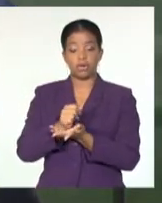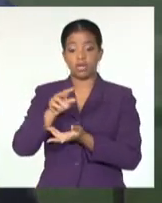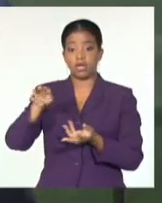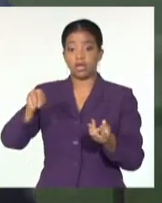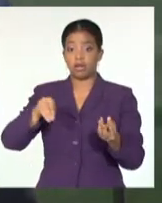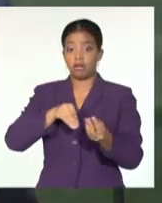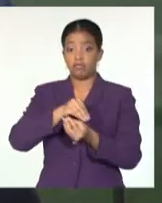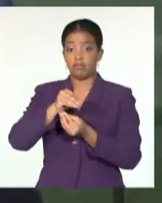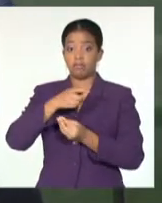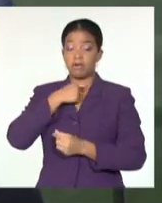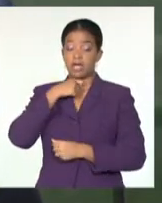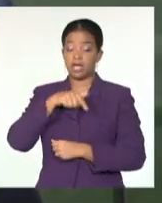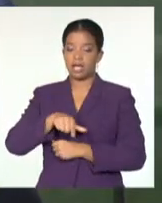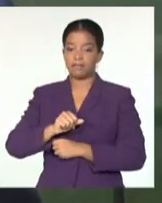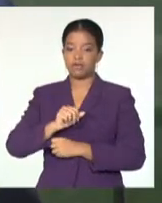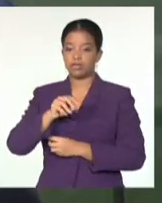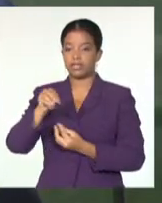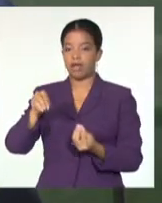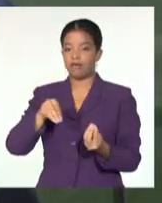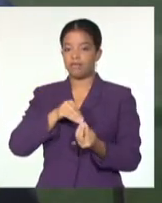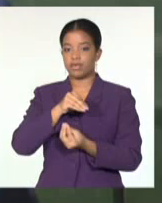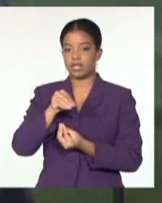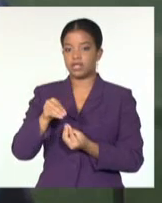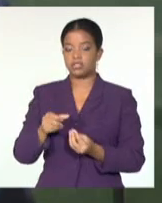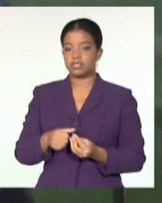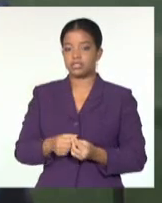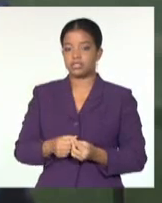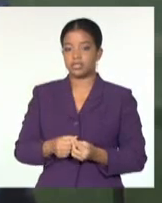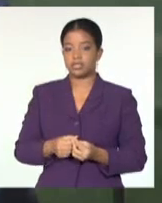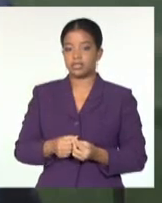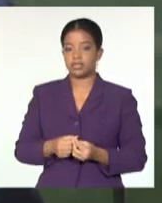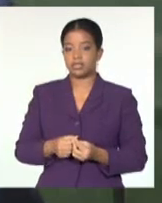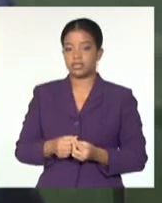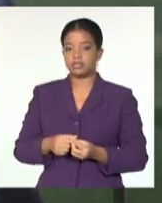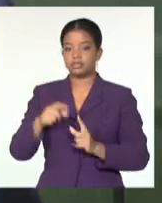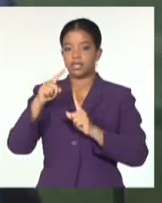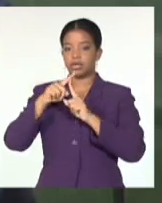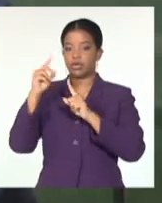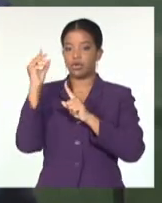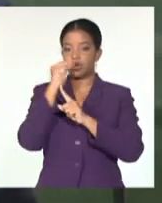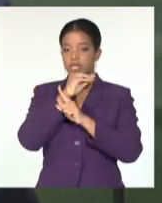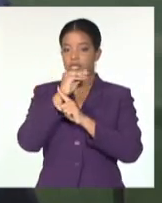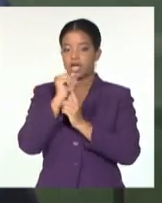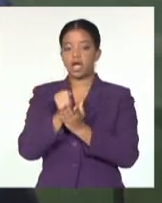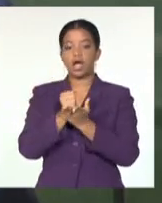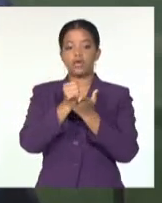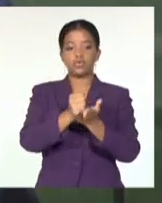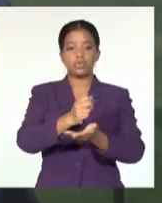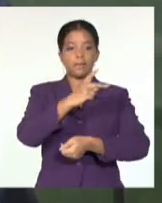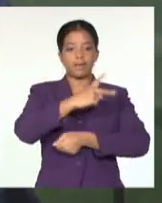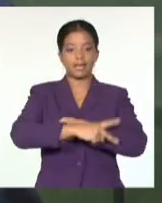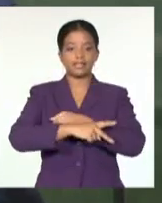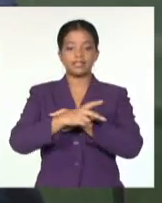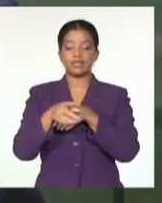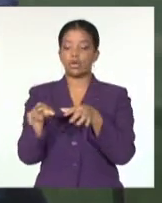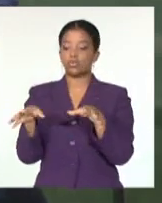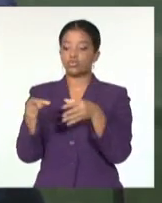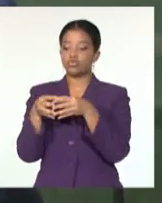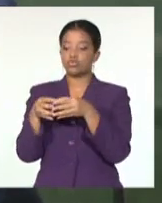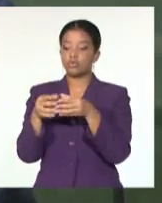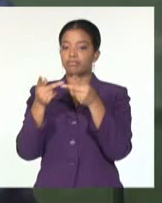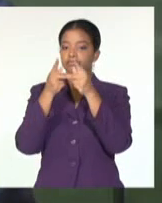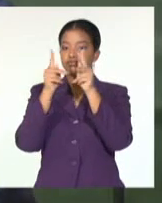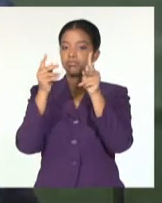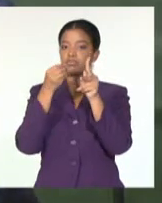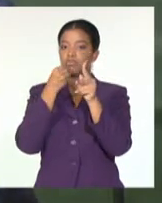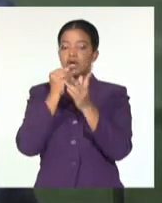la transferencia de conocimientos y tecnologías para ayudar a los países más afectados,